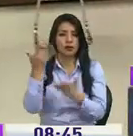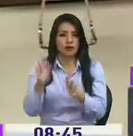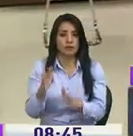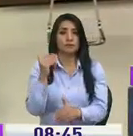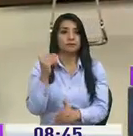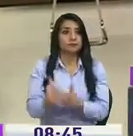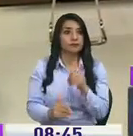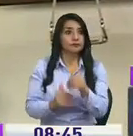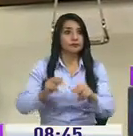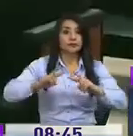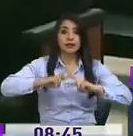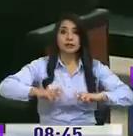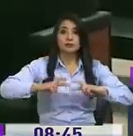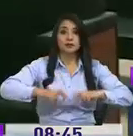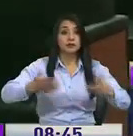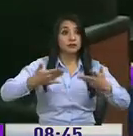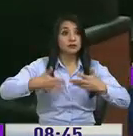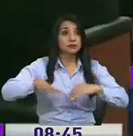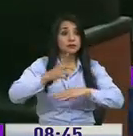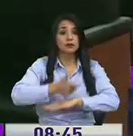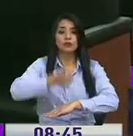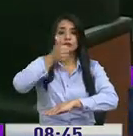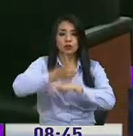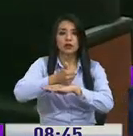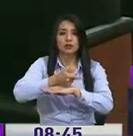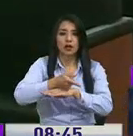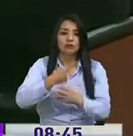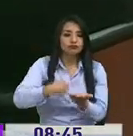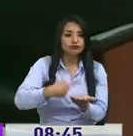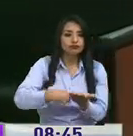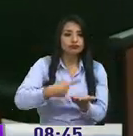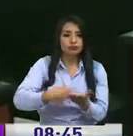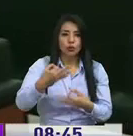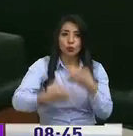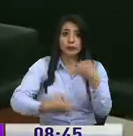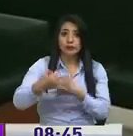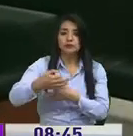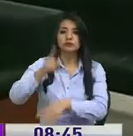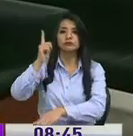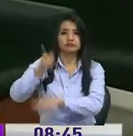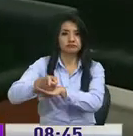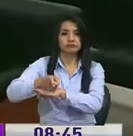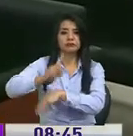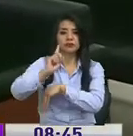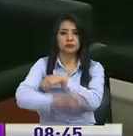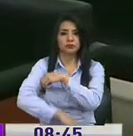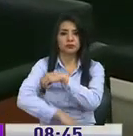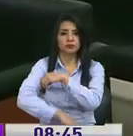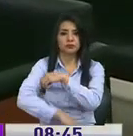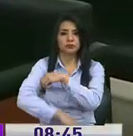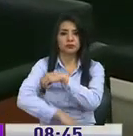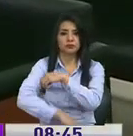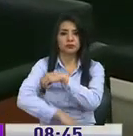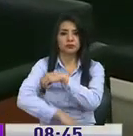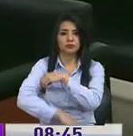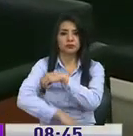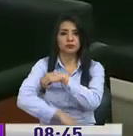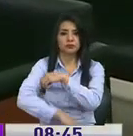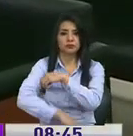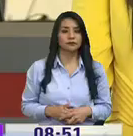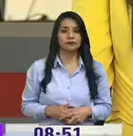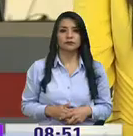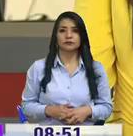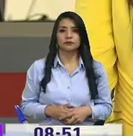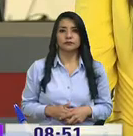las investigaciones las autoridades la hayan encontrado culpable de los hechos, informó Patricia Alcántara.